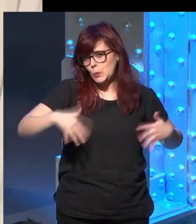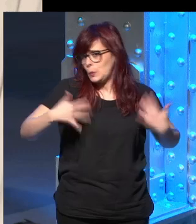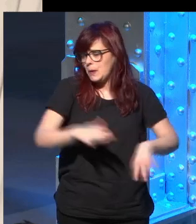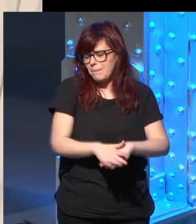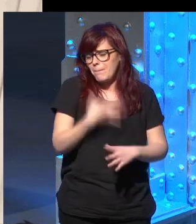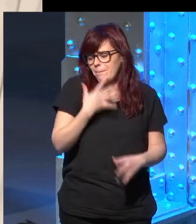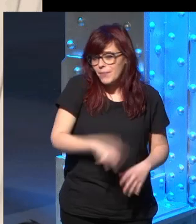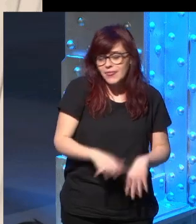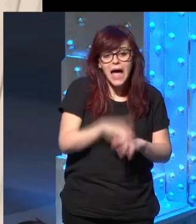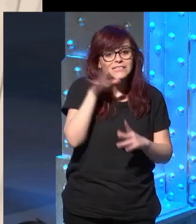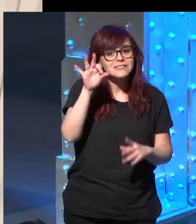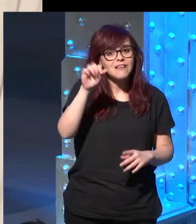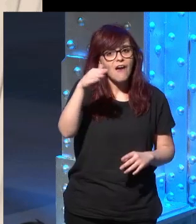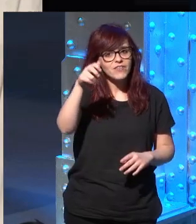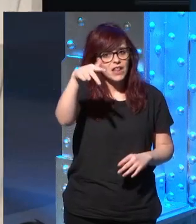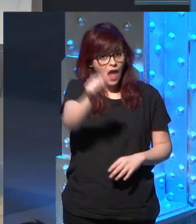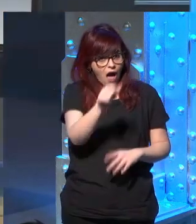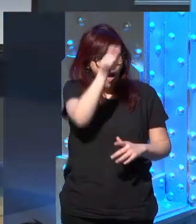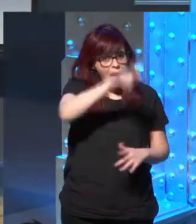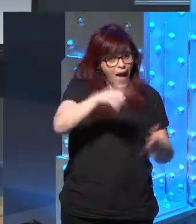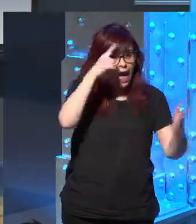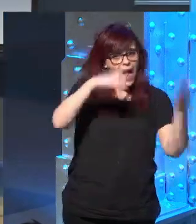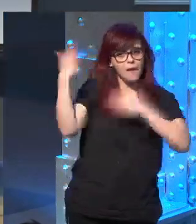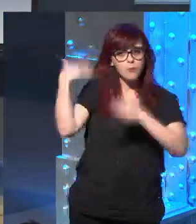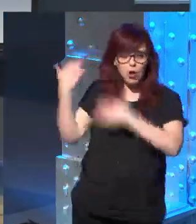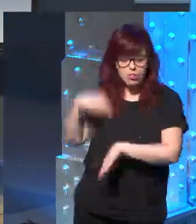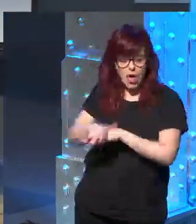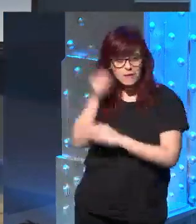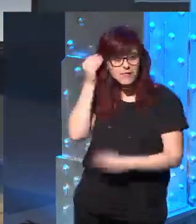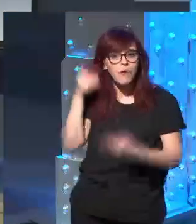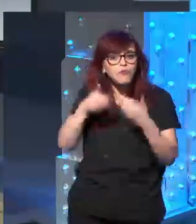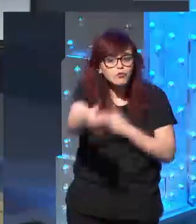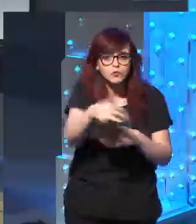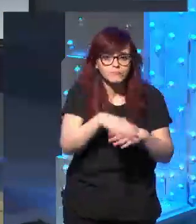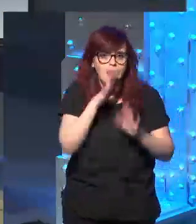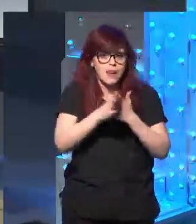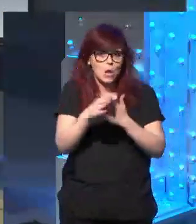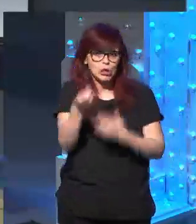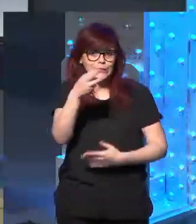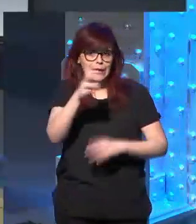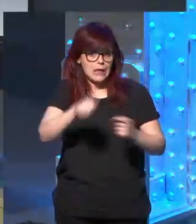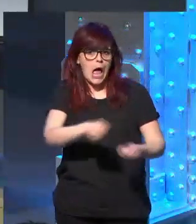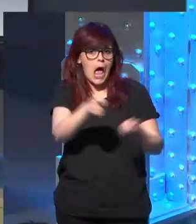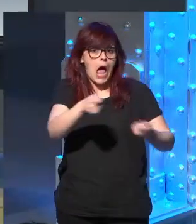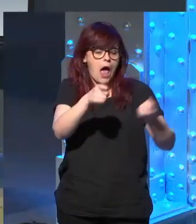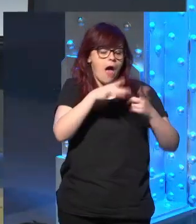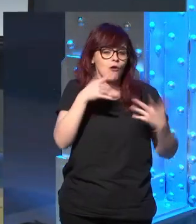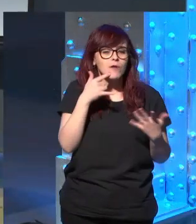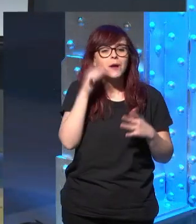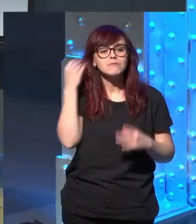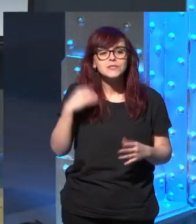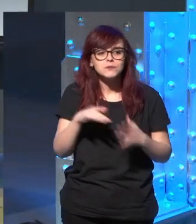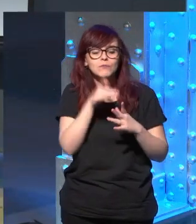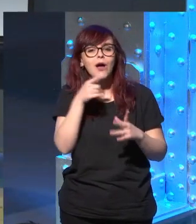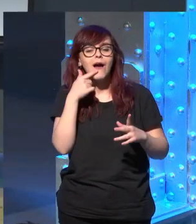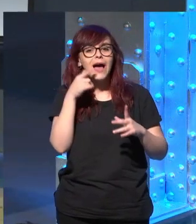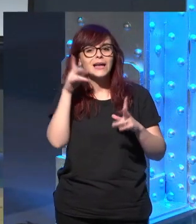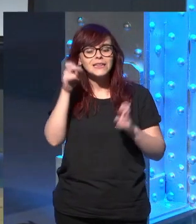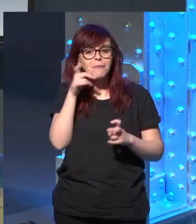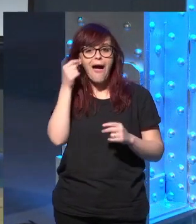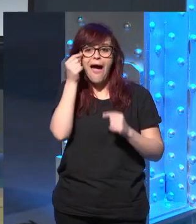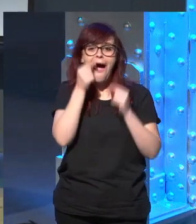sea, yo creo que la Sabina de ahí pensaba que la de ahora ya habría escrito como unos 30 libros, ¿no? Creo que esa cinta era para tapar mi primer